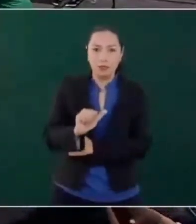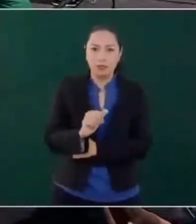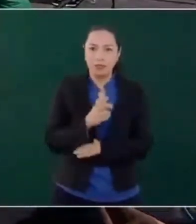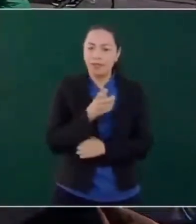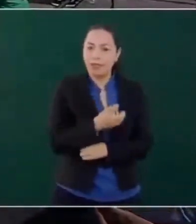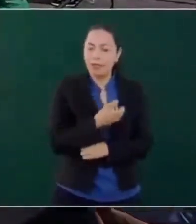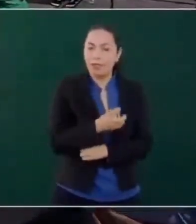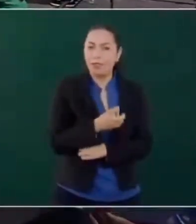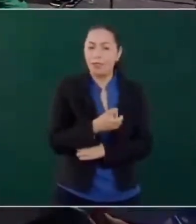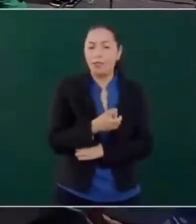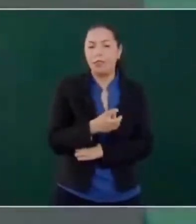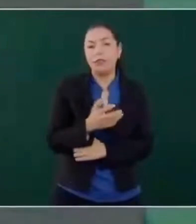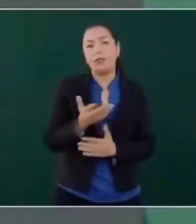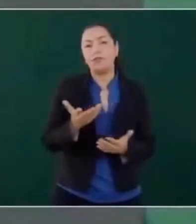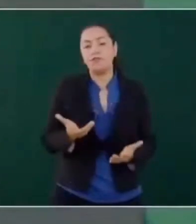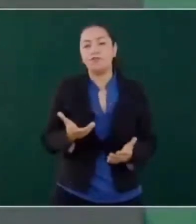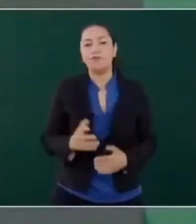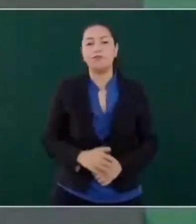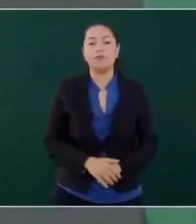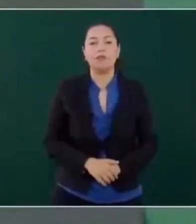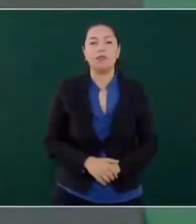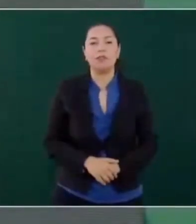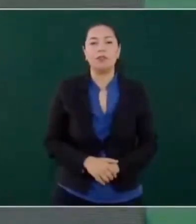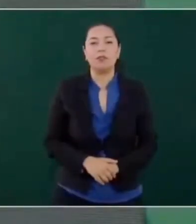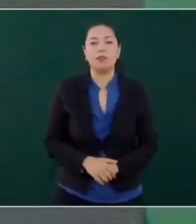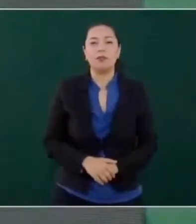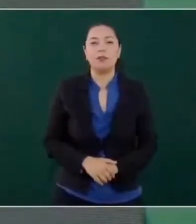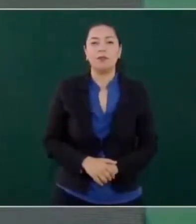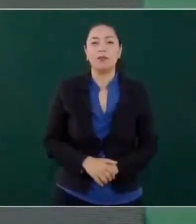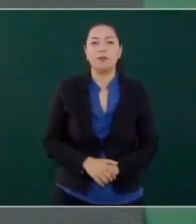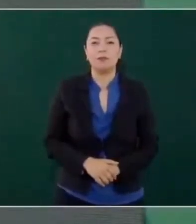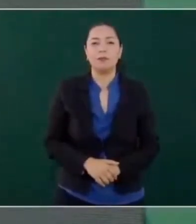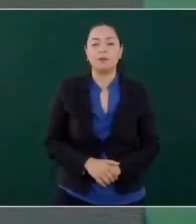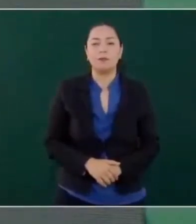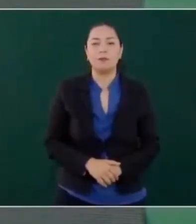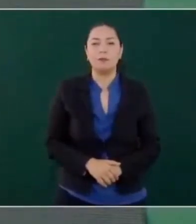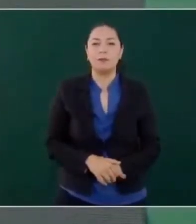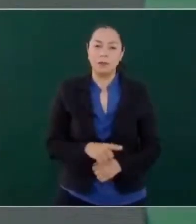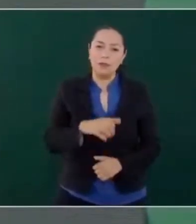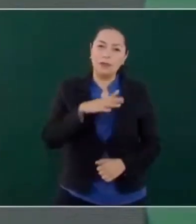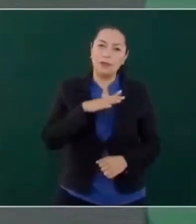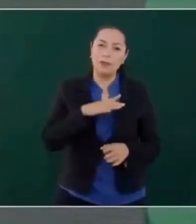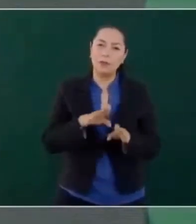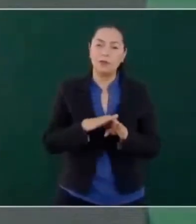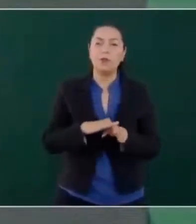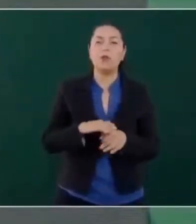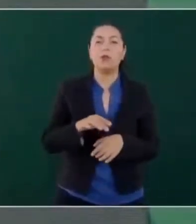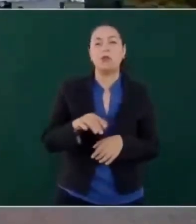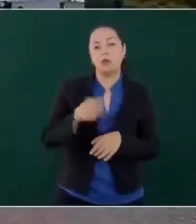que ya para entonces era como subdirector,